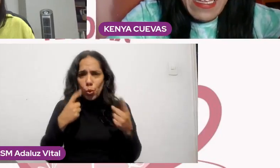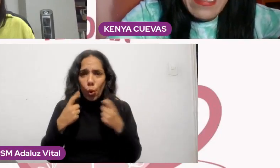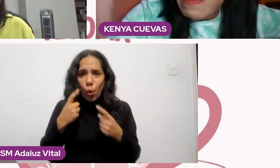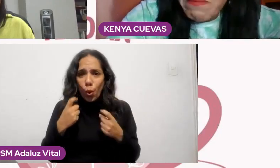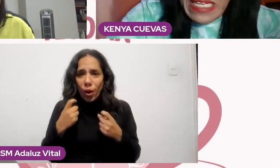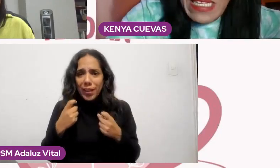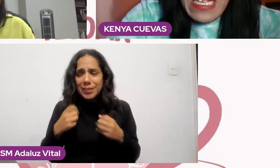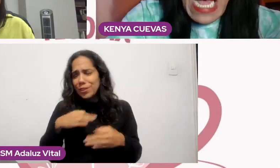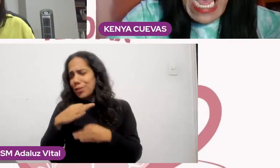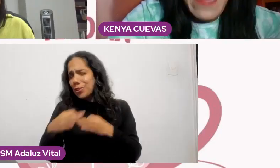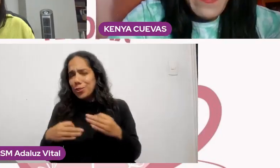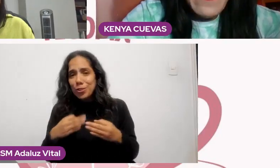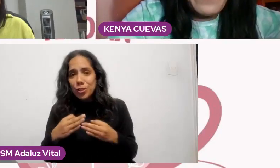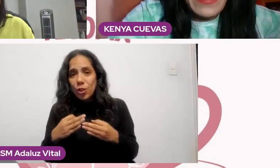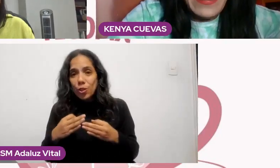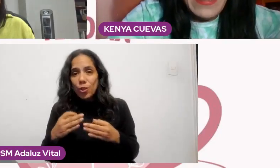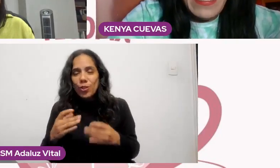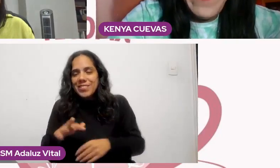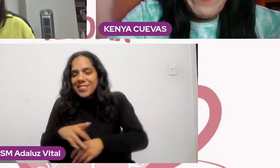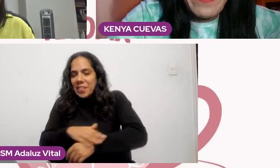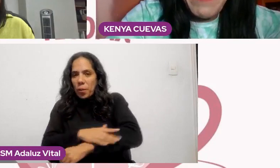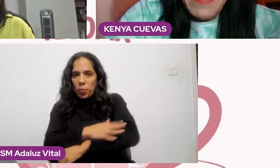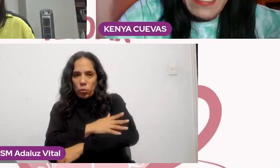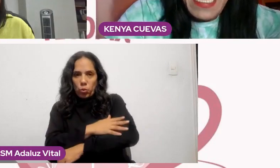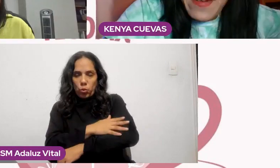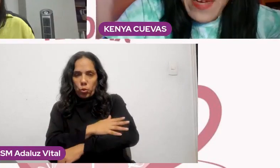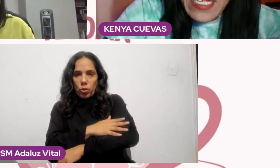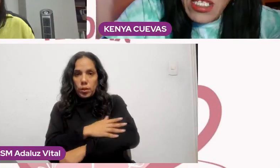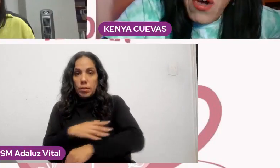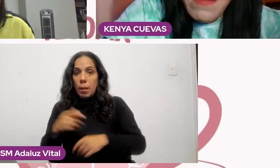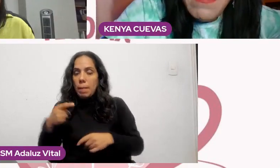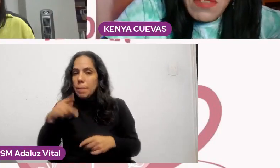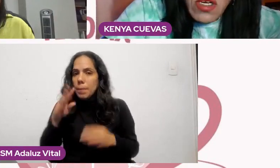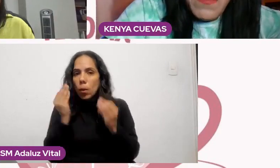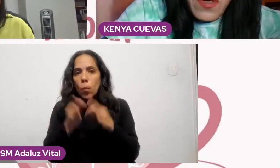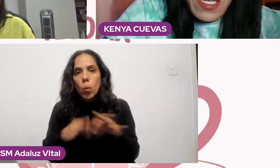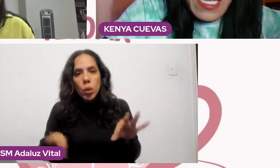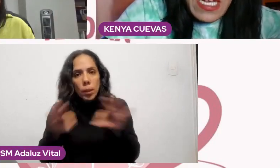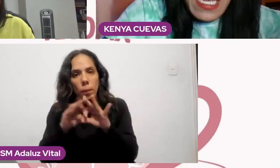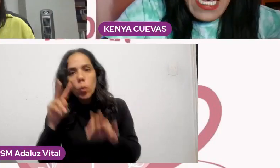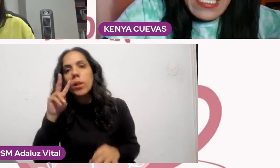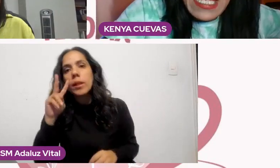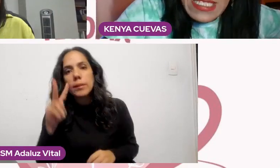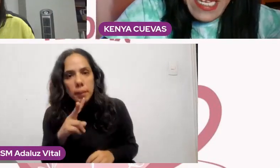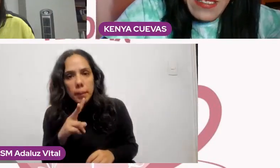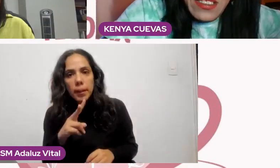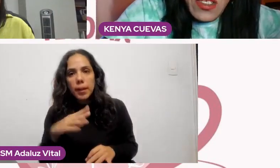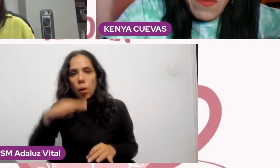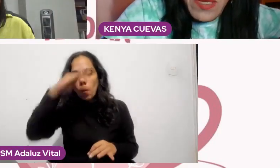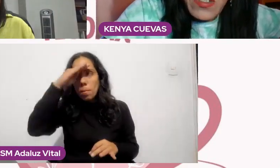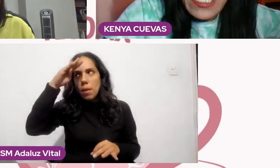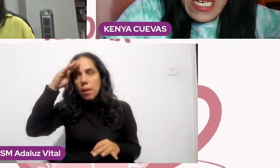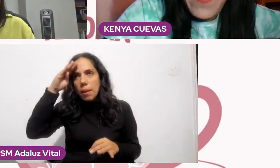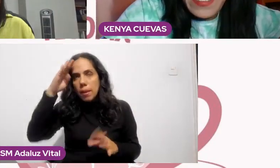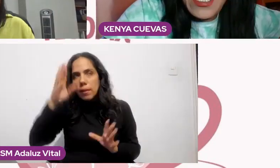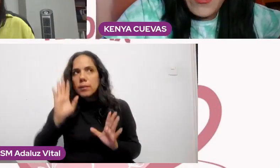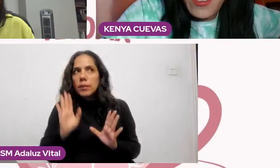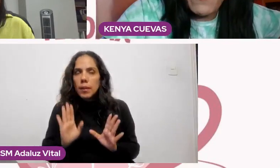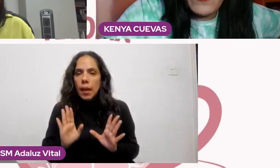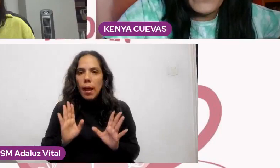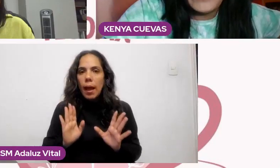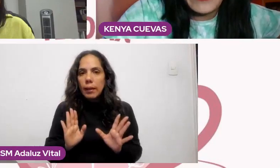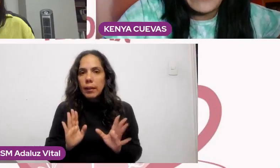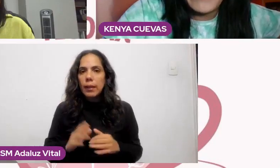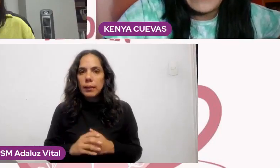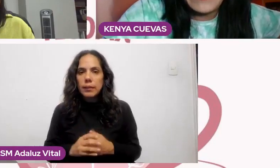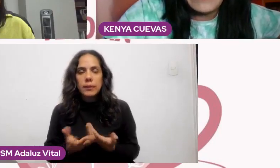semblante de empatía, también de reflexión, ¿no? Porque esa es la intención, pero sí reflexiona